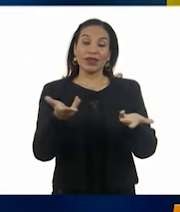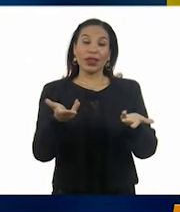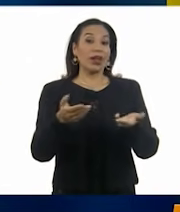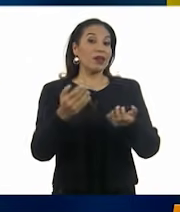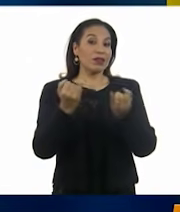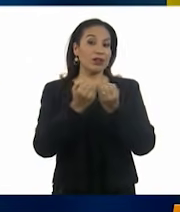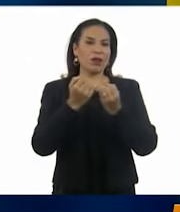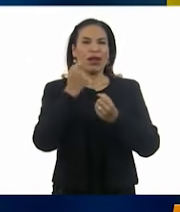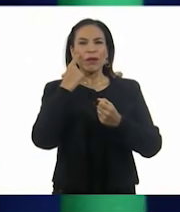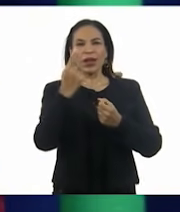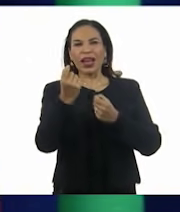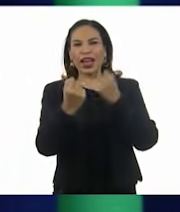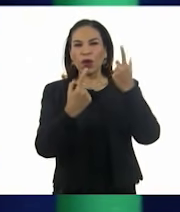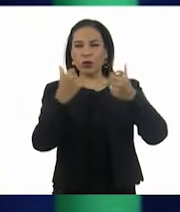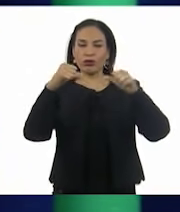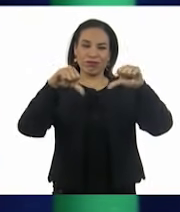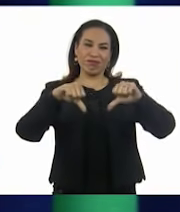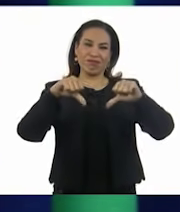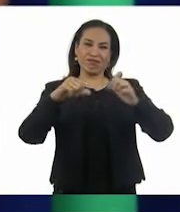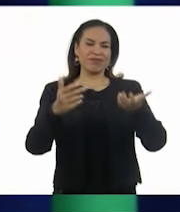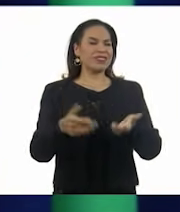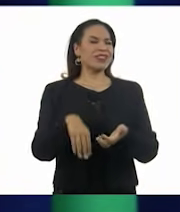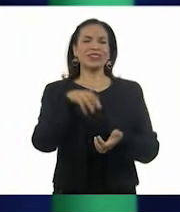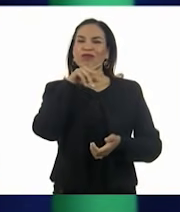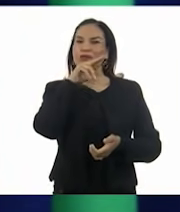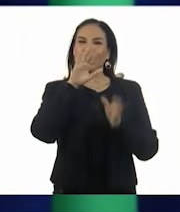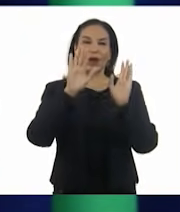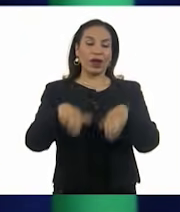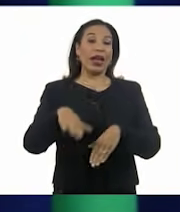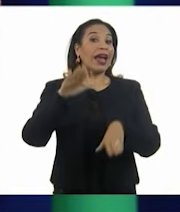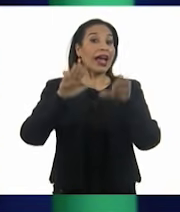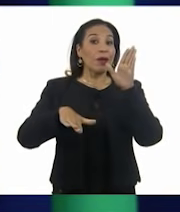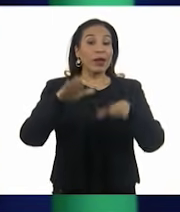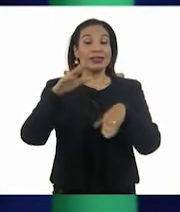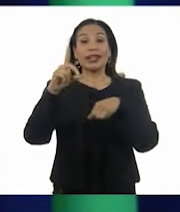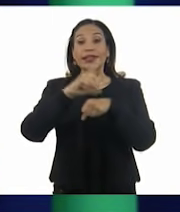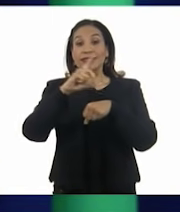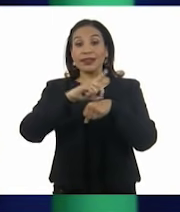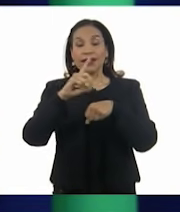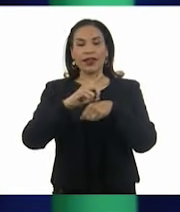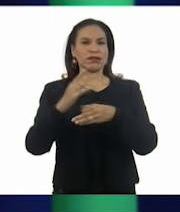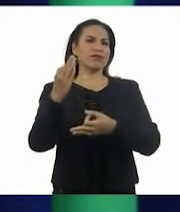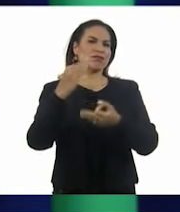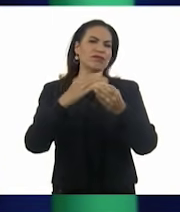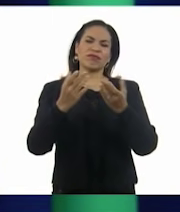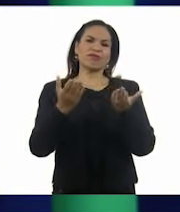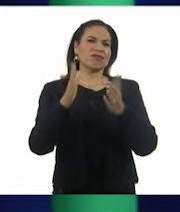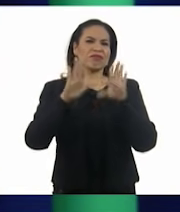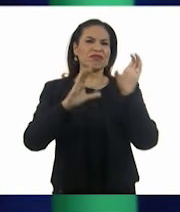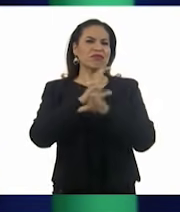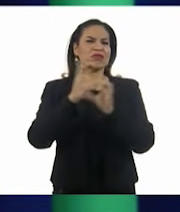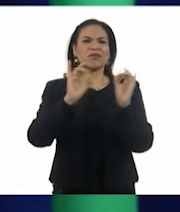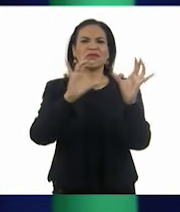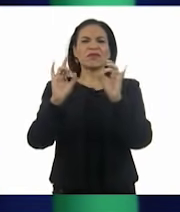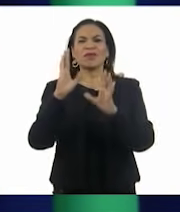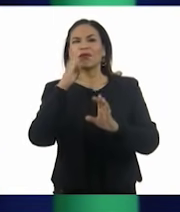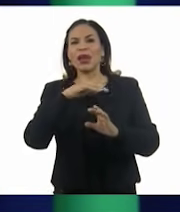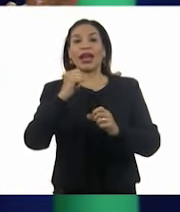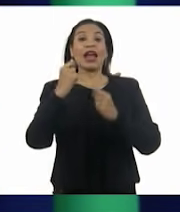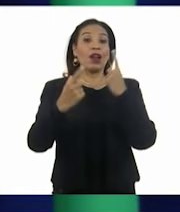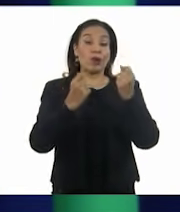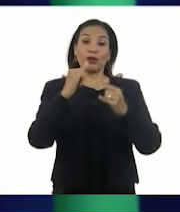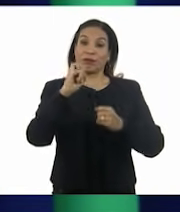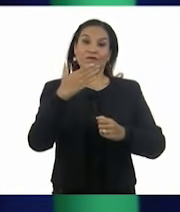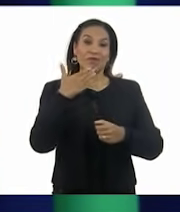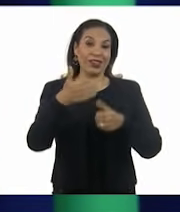También veo algunos pulgares hacia abajo. No se preocupen. Hay veces y hay días en donde todo no está bien. Y hay unos en